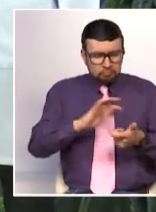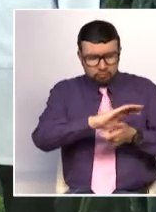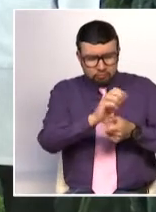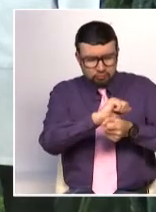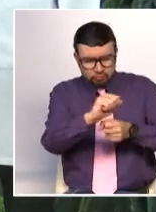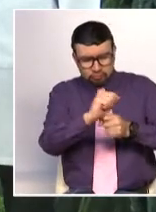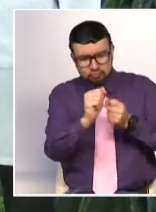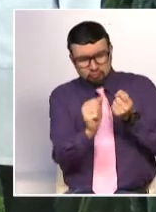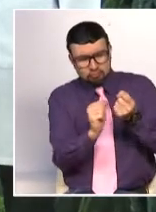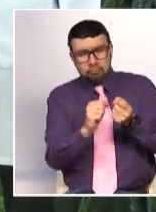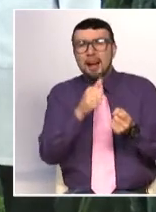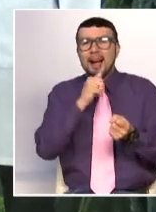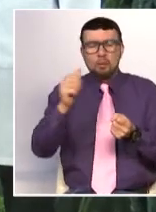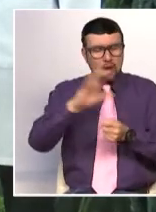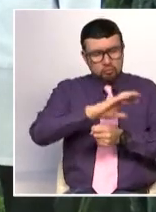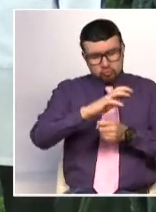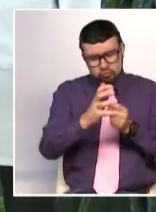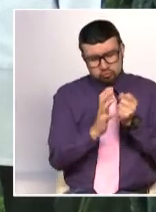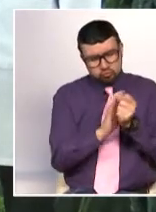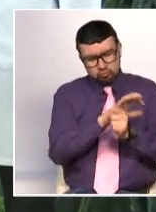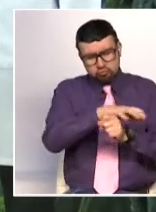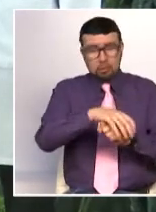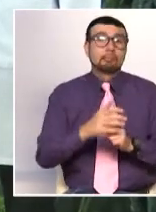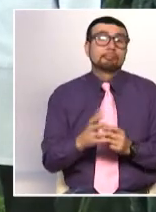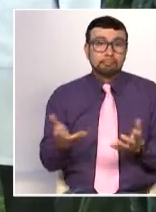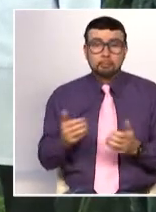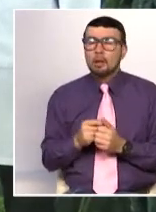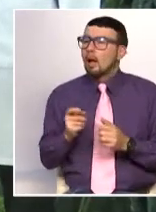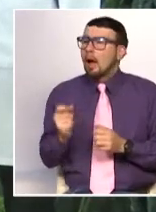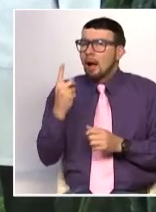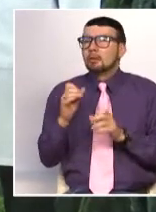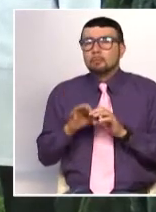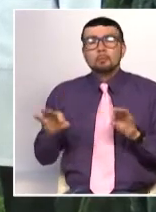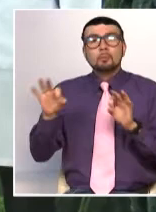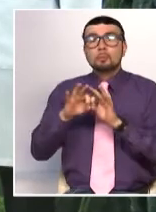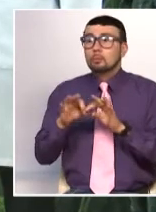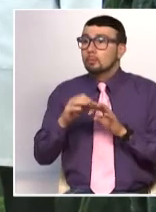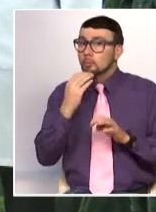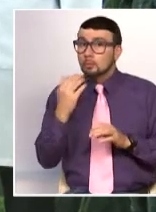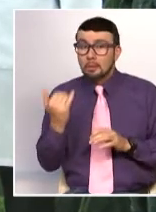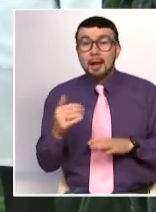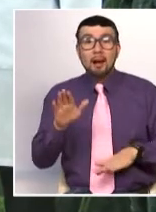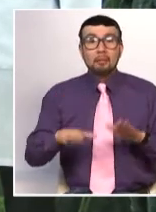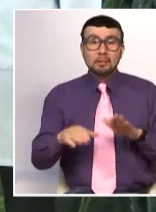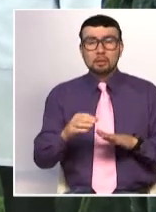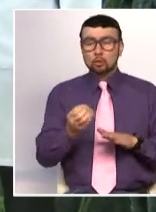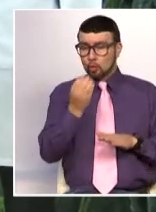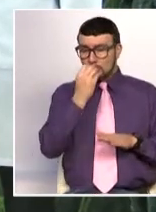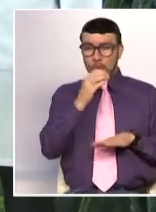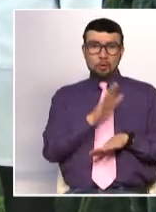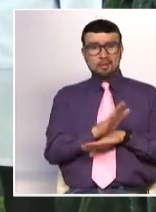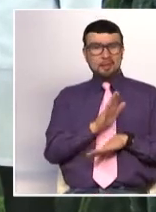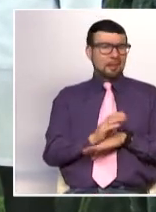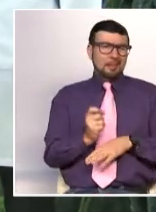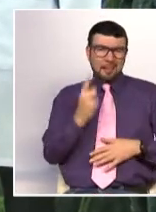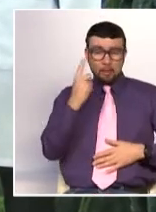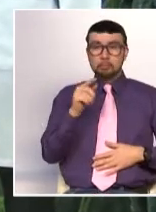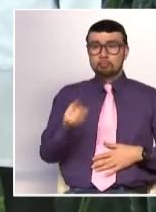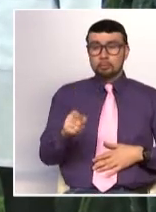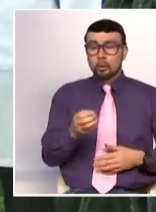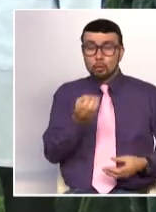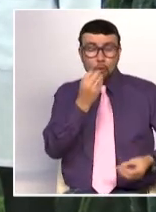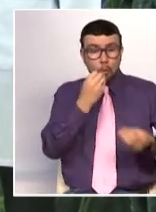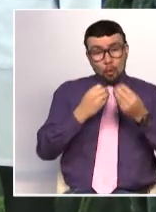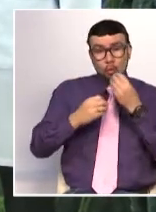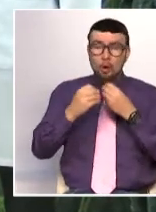importante las personas se intoxican todos los días cuando están almorzando cuando están comiendo y viendo